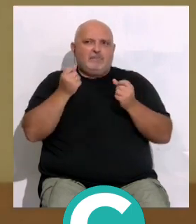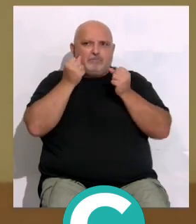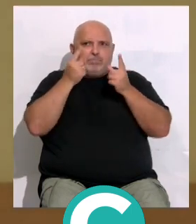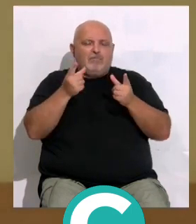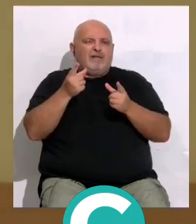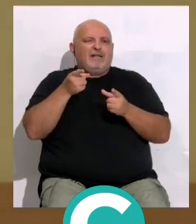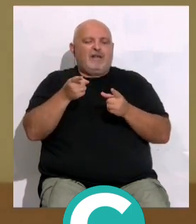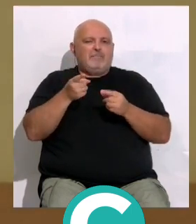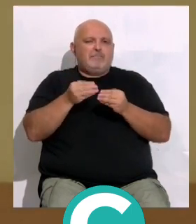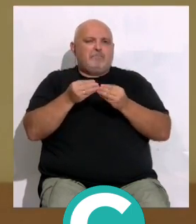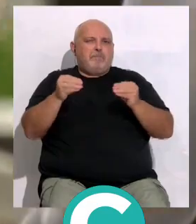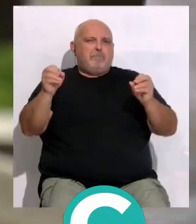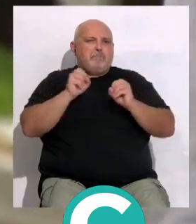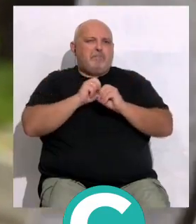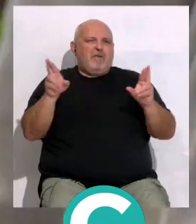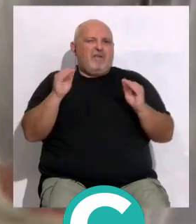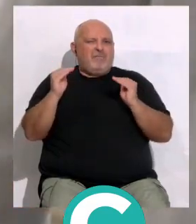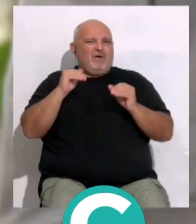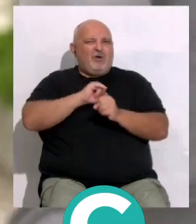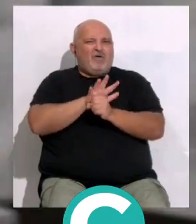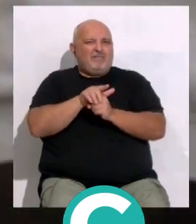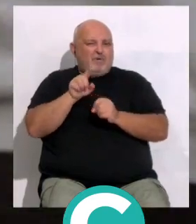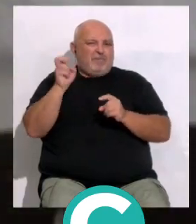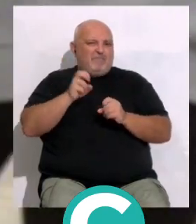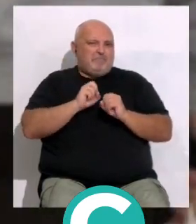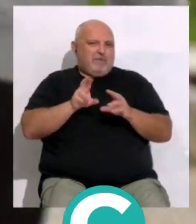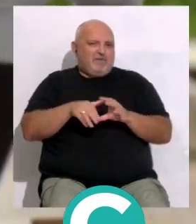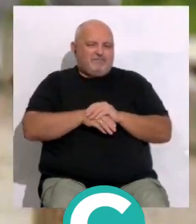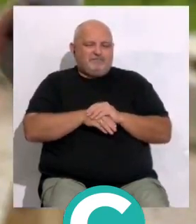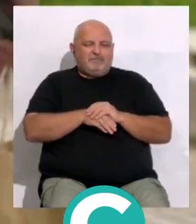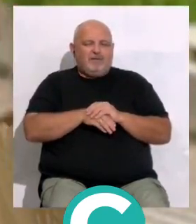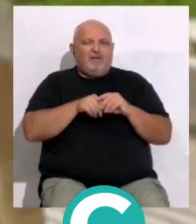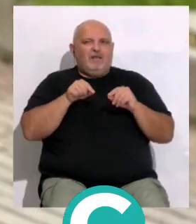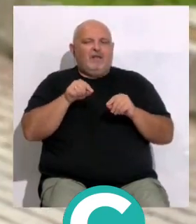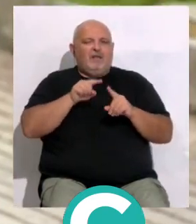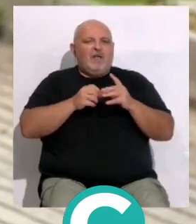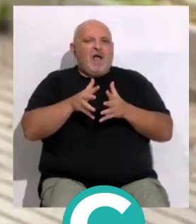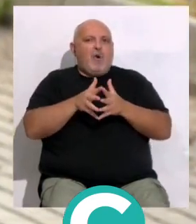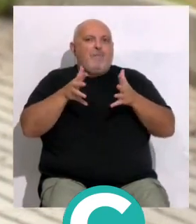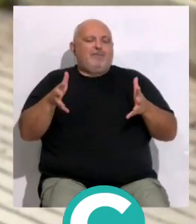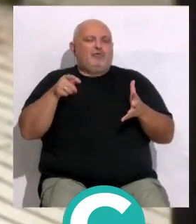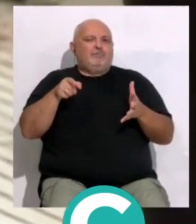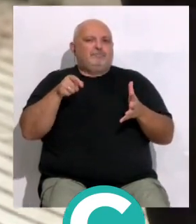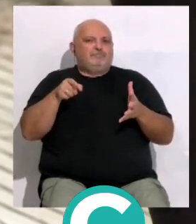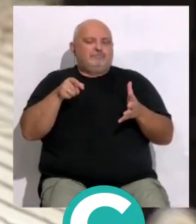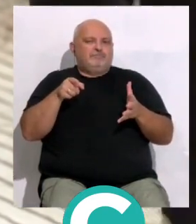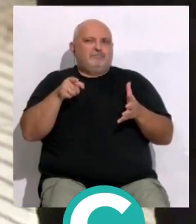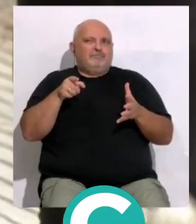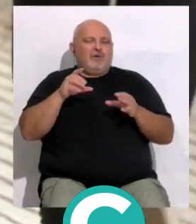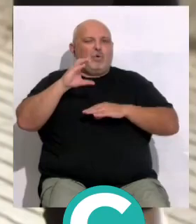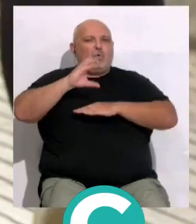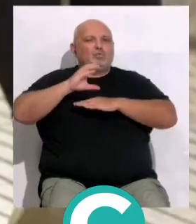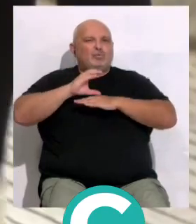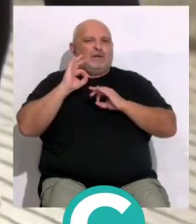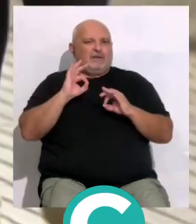detectada y que se ha agravado con la pandemia de la COVID-19. Surge fundamentalmente por el aumento de las